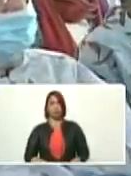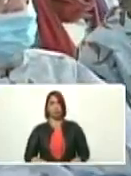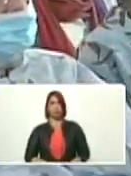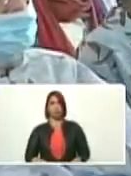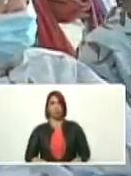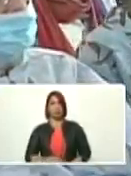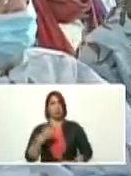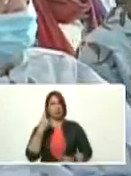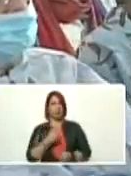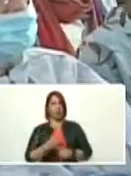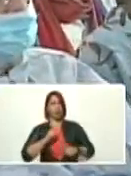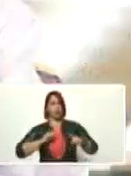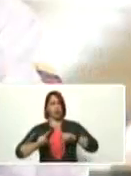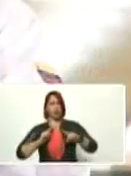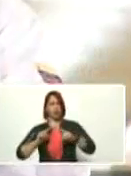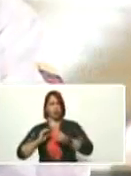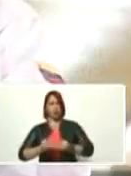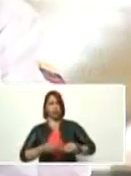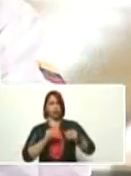Tenemos que afinar